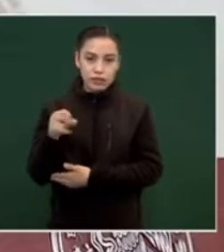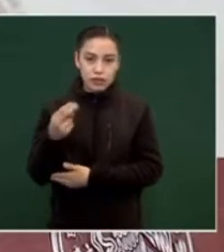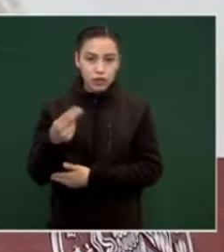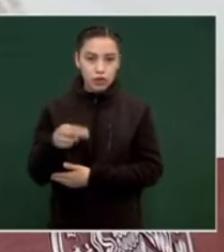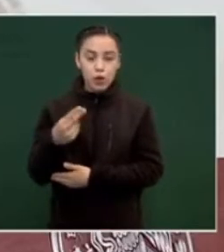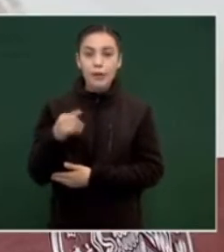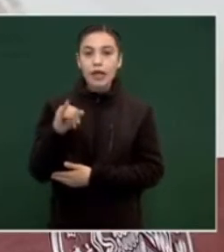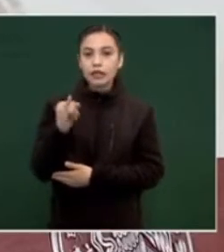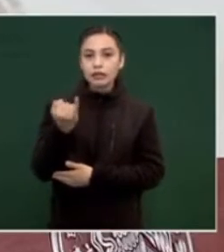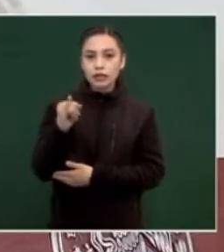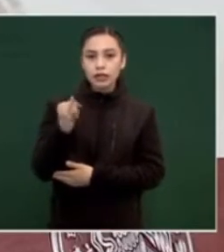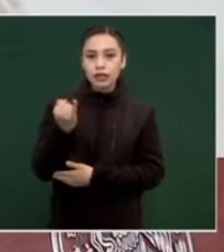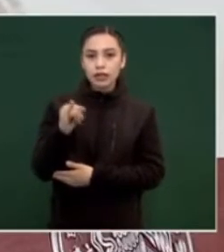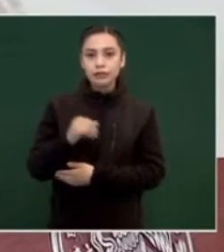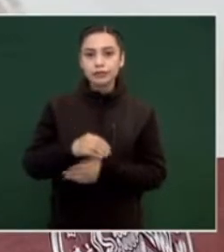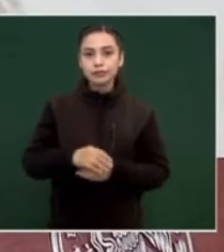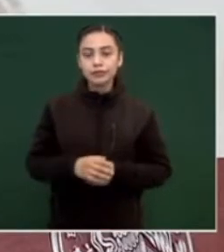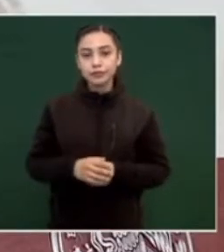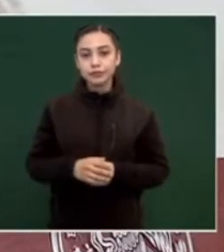si es corrupto